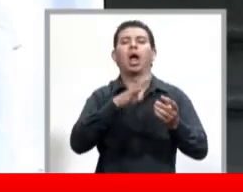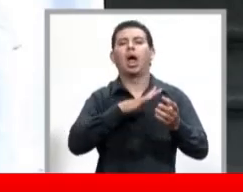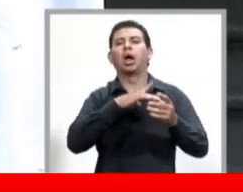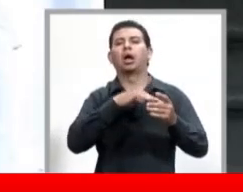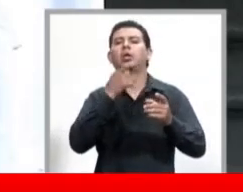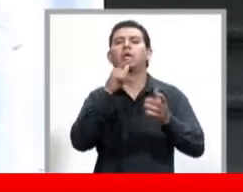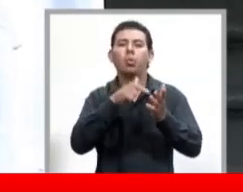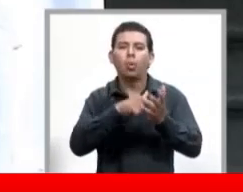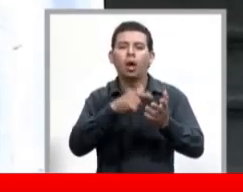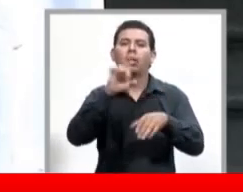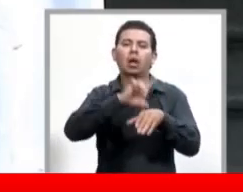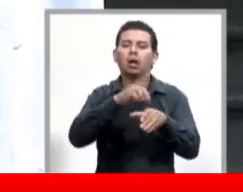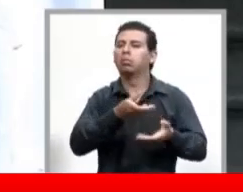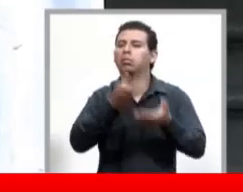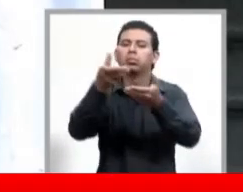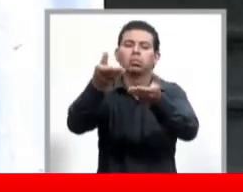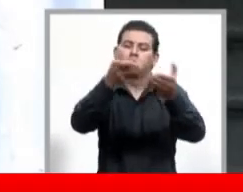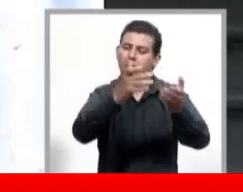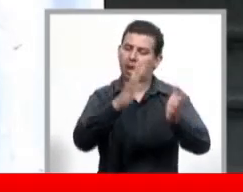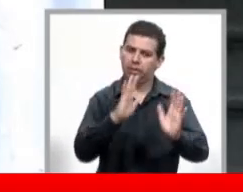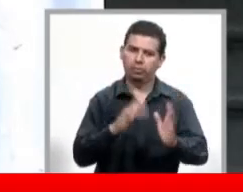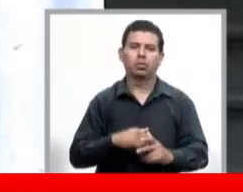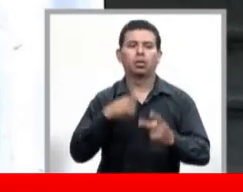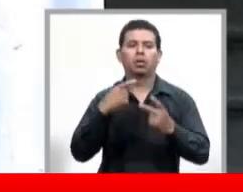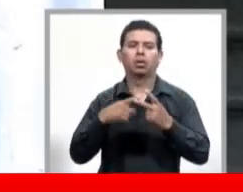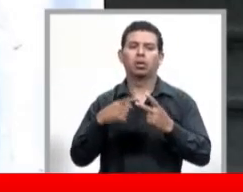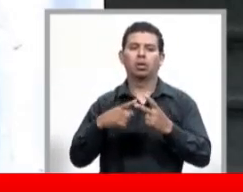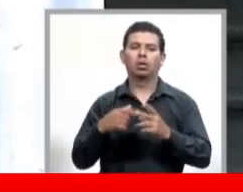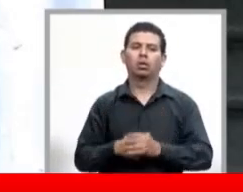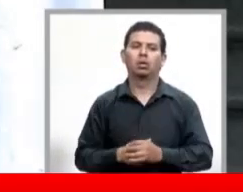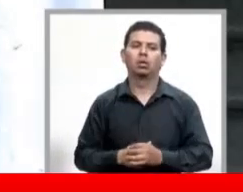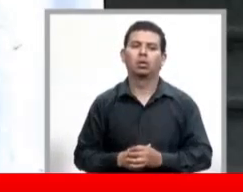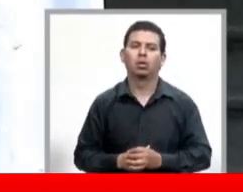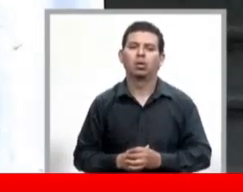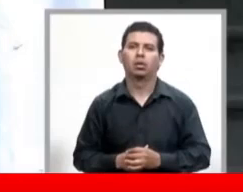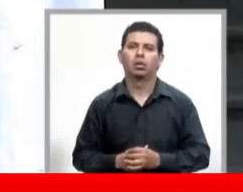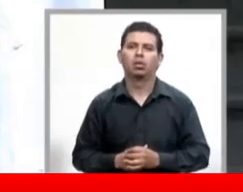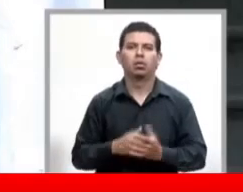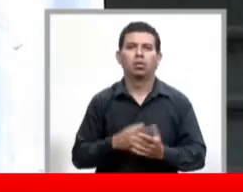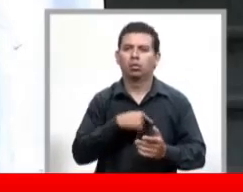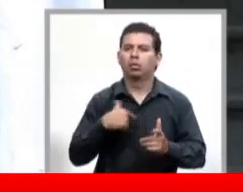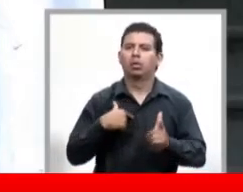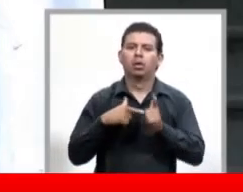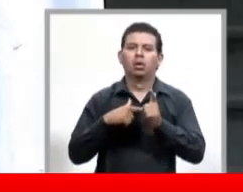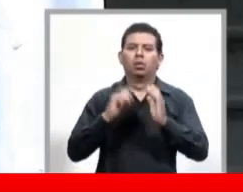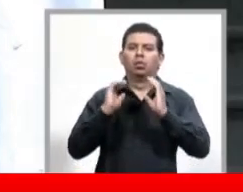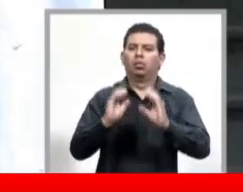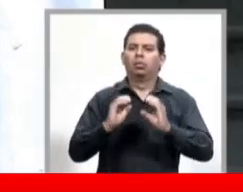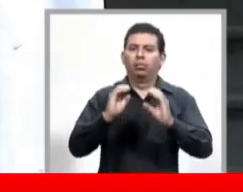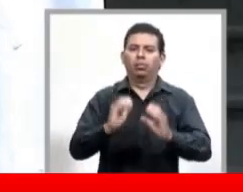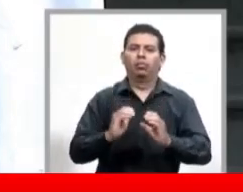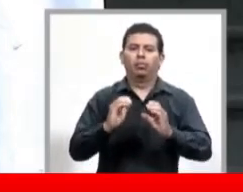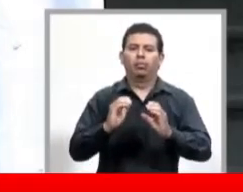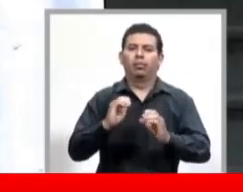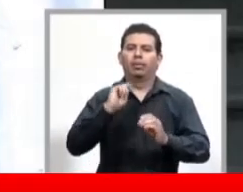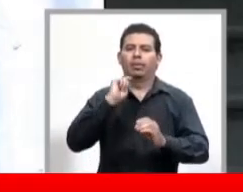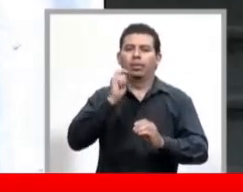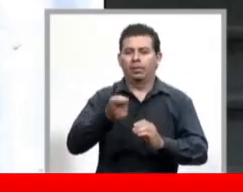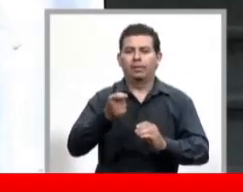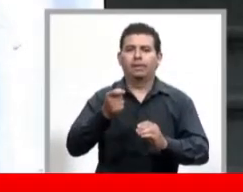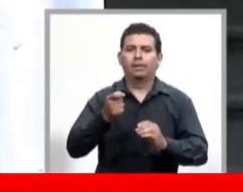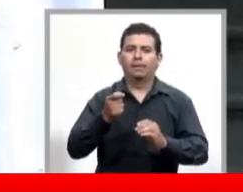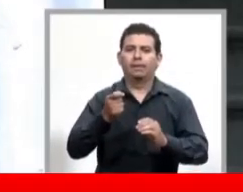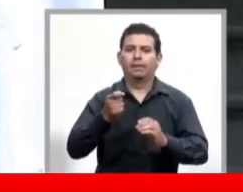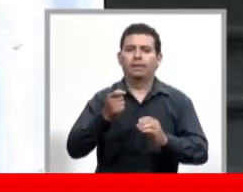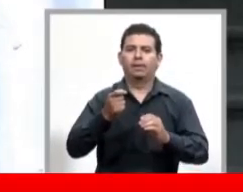Segundo, vamos a incrementar los cercos sanitarios. Por eso les decía, todo el primer cuadro de la ciudad se va a